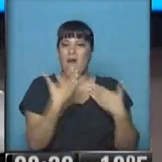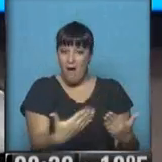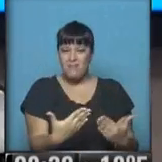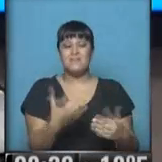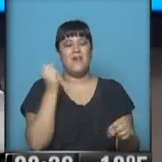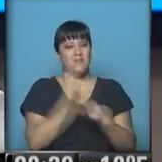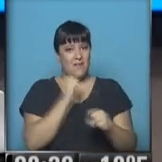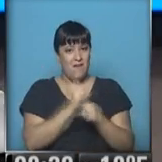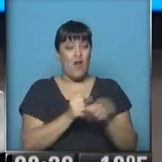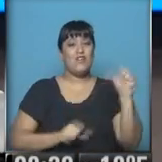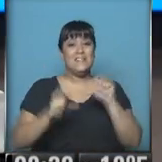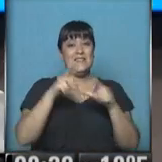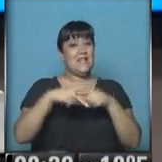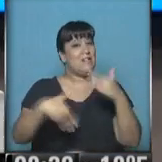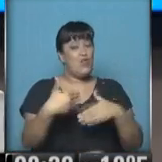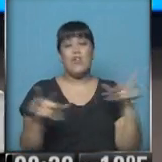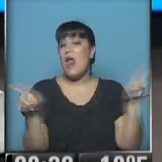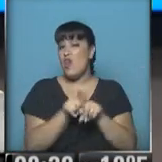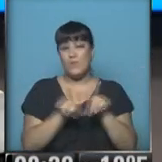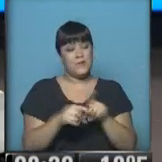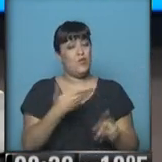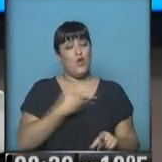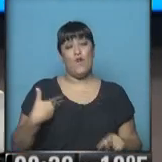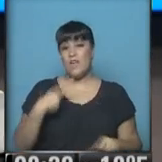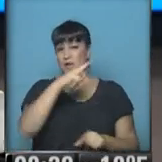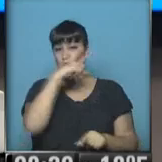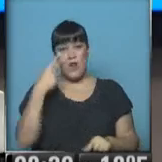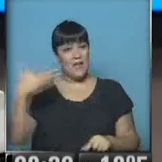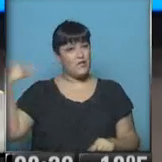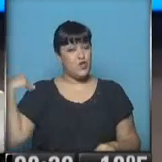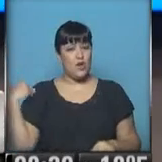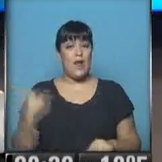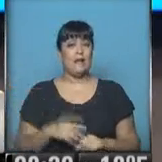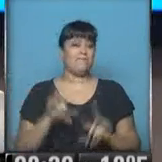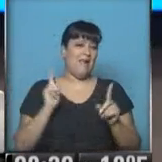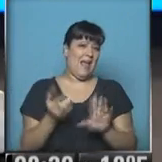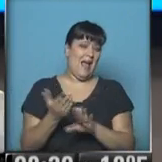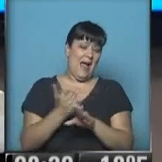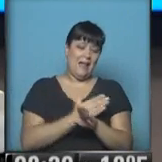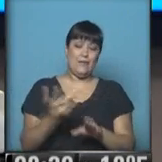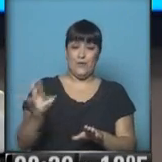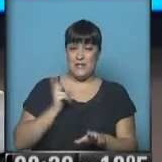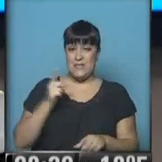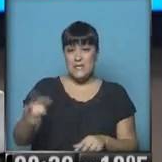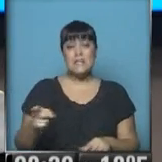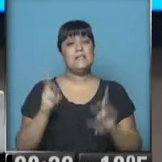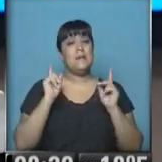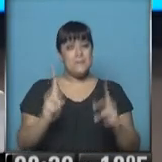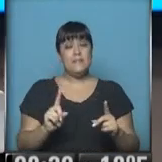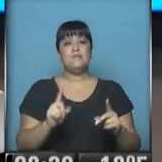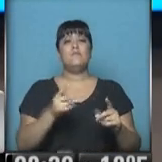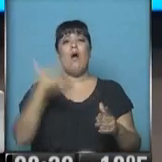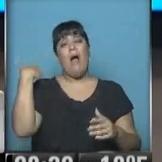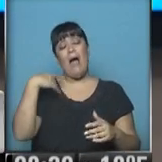tecnología el mismo camino que recorrió el gobierno nacional desde como vos planteaste desde el exilio de